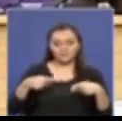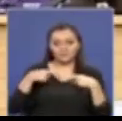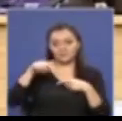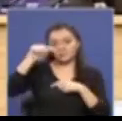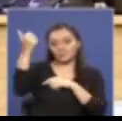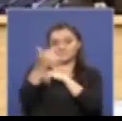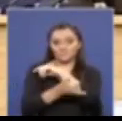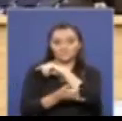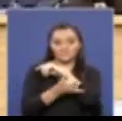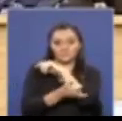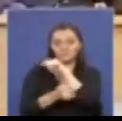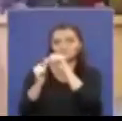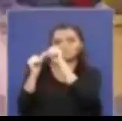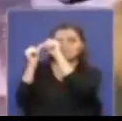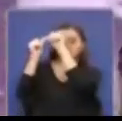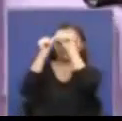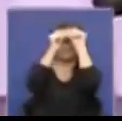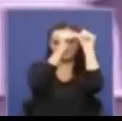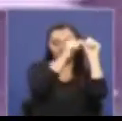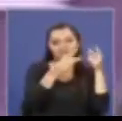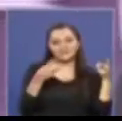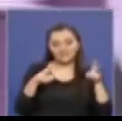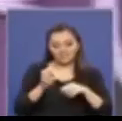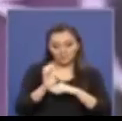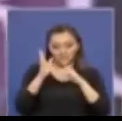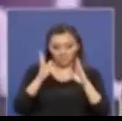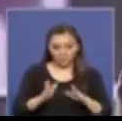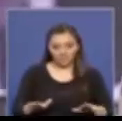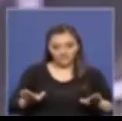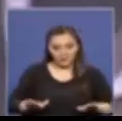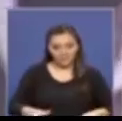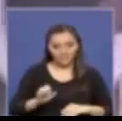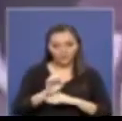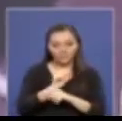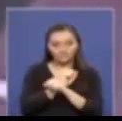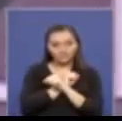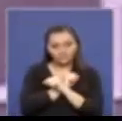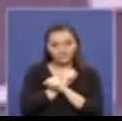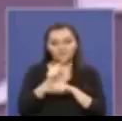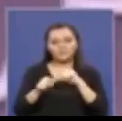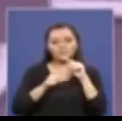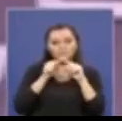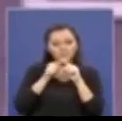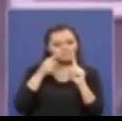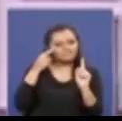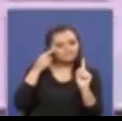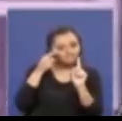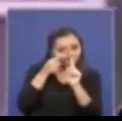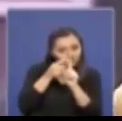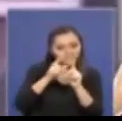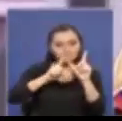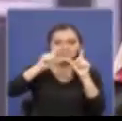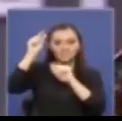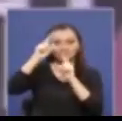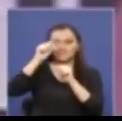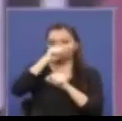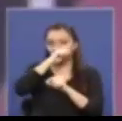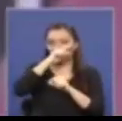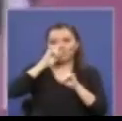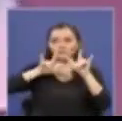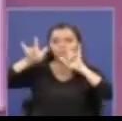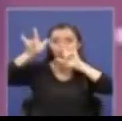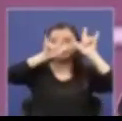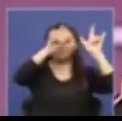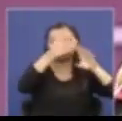ecuatorianos dentro y fuera de la patria, pero siempre, siempre el énfasis en esos hermanos que tuvieron que partir, no por voluntad